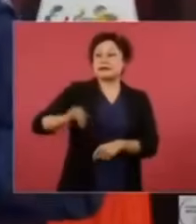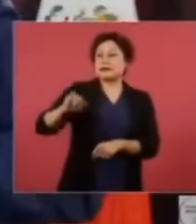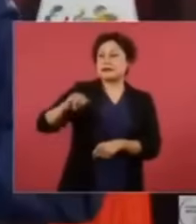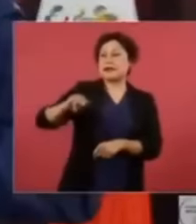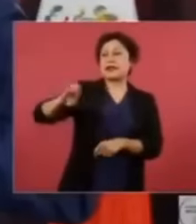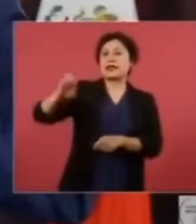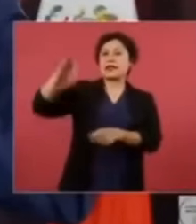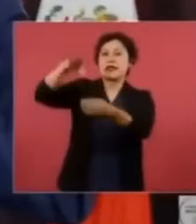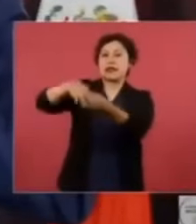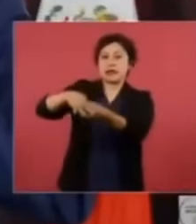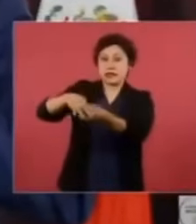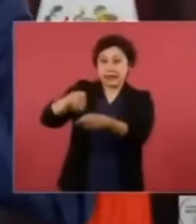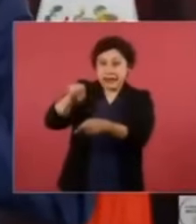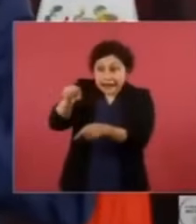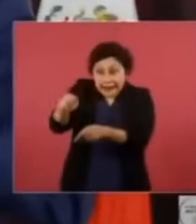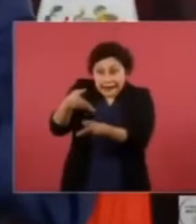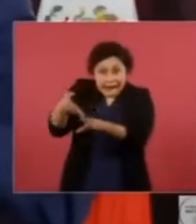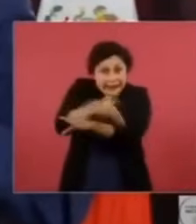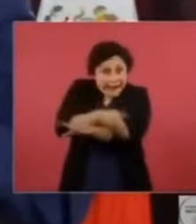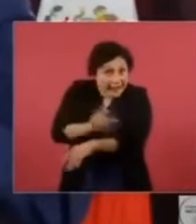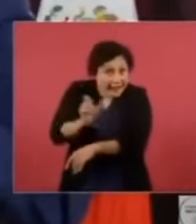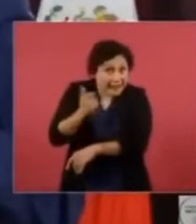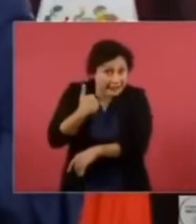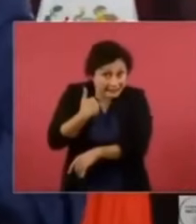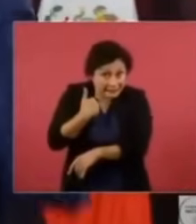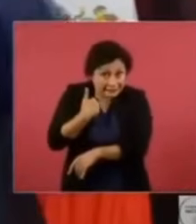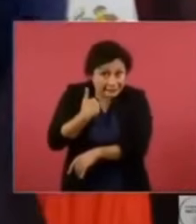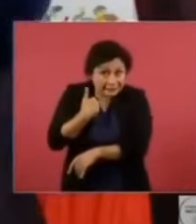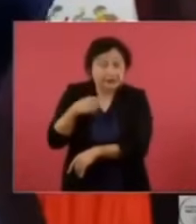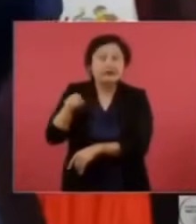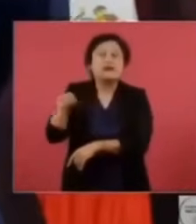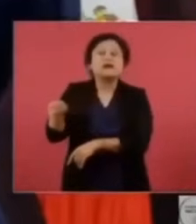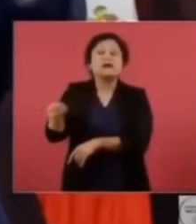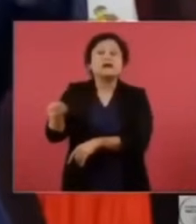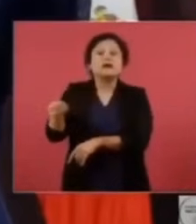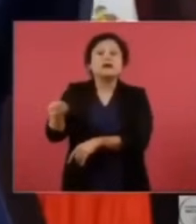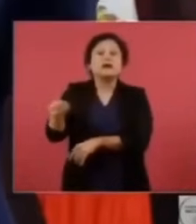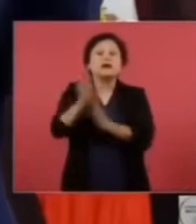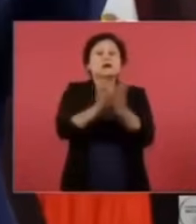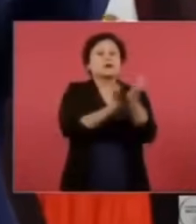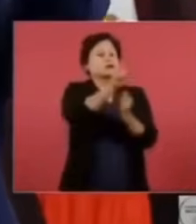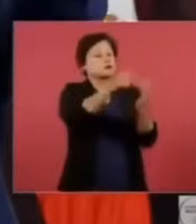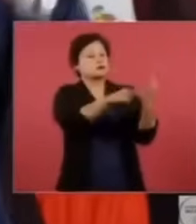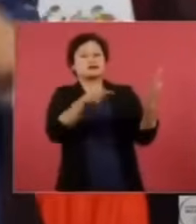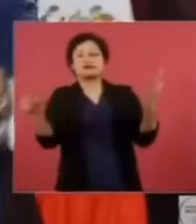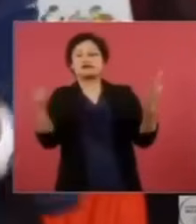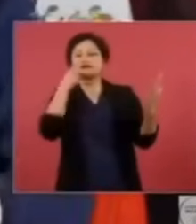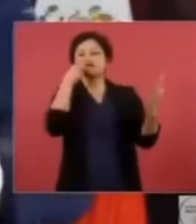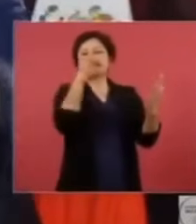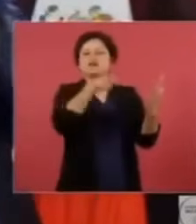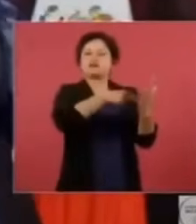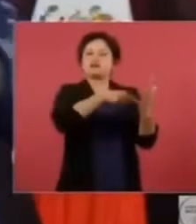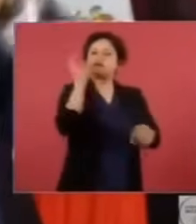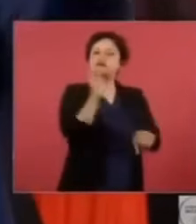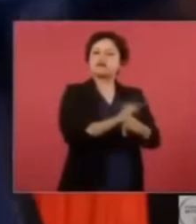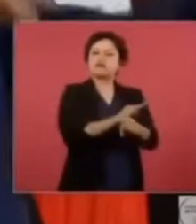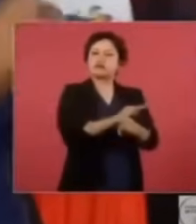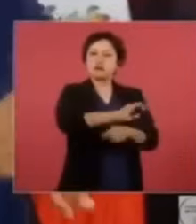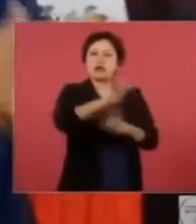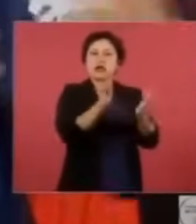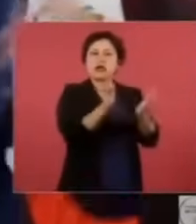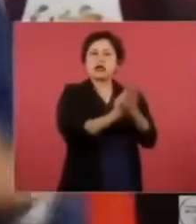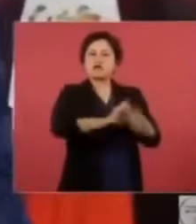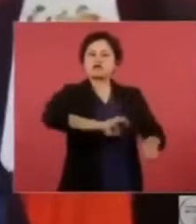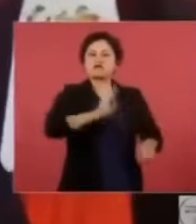estaba completamente superado ellos desde el INE habían logrado